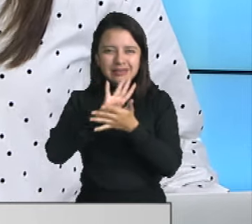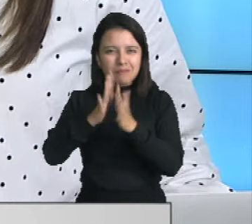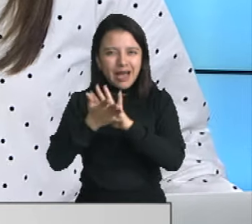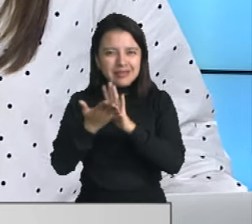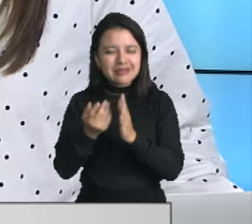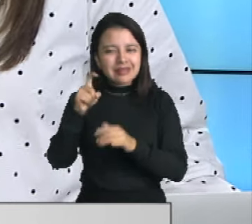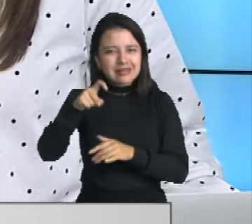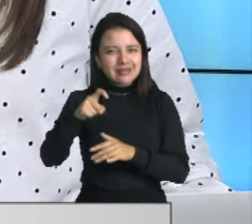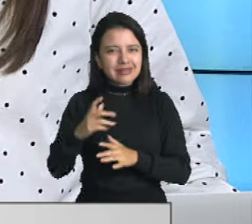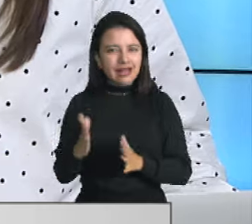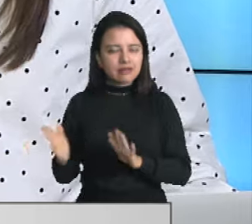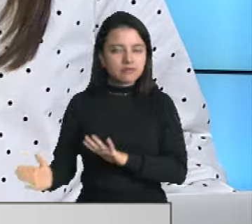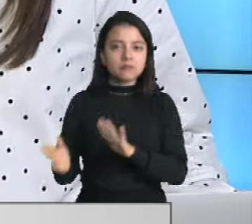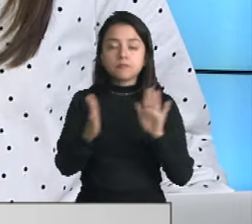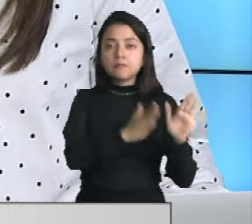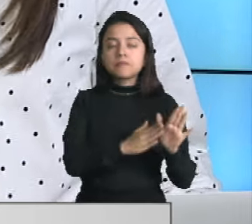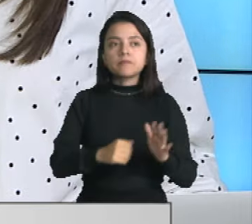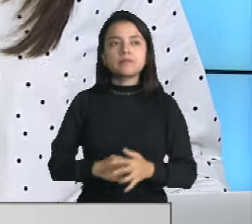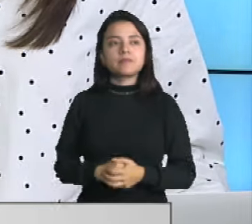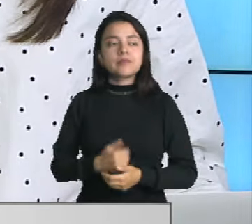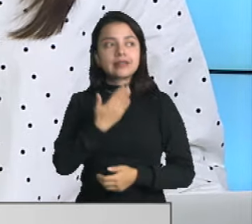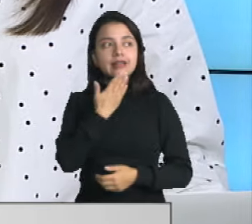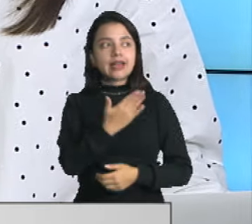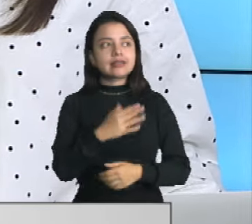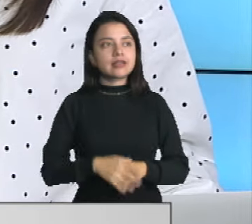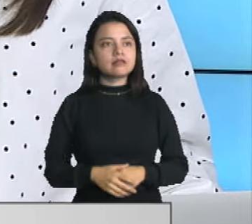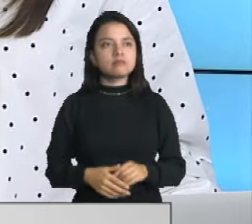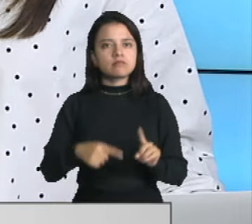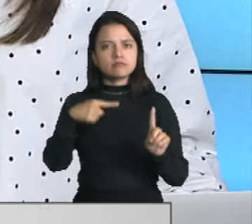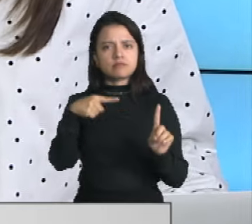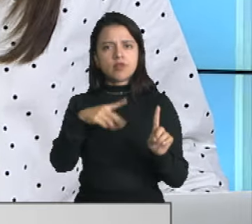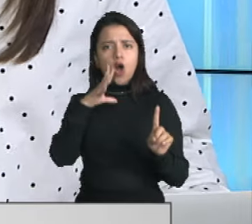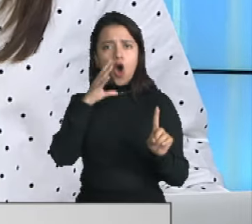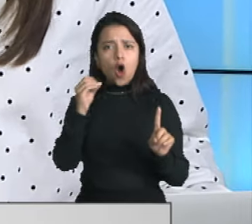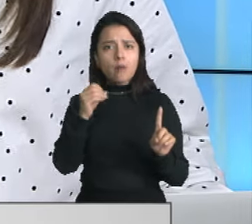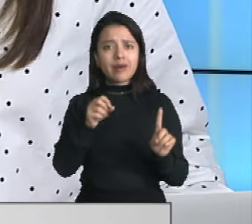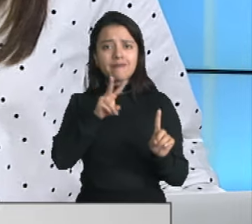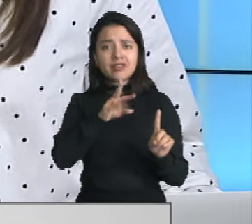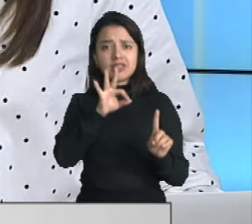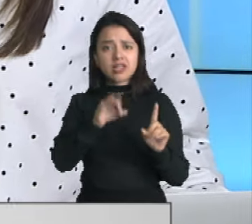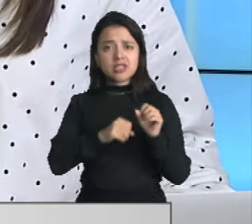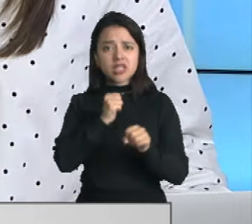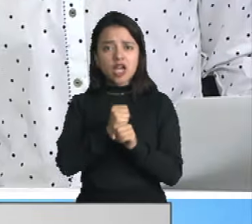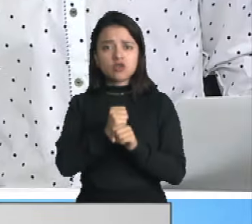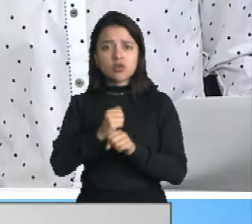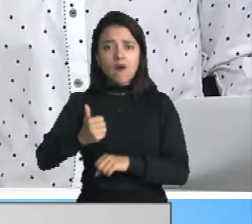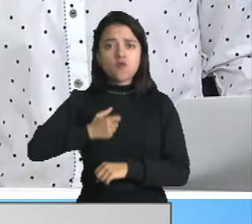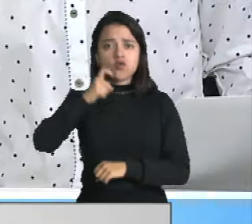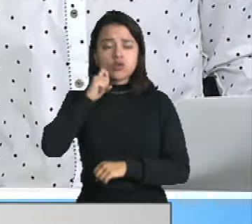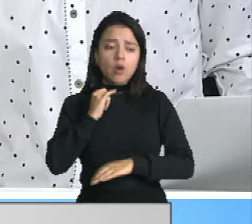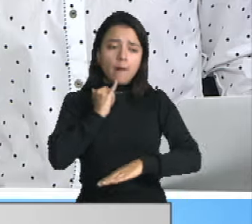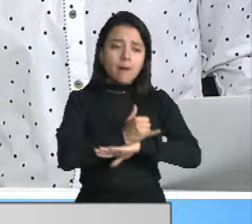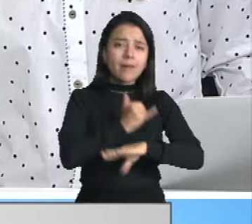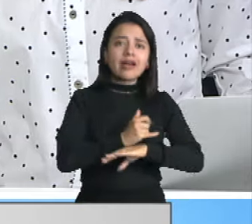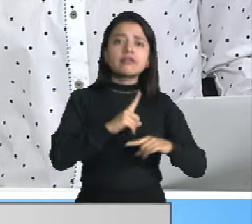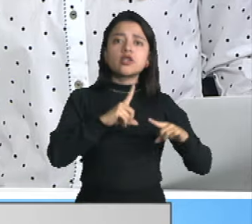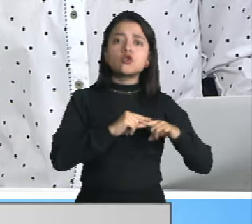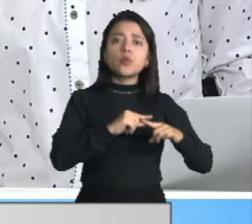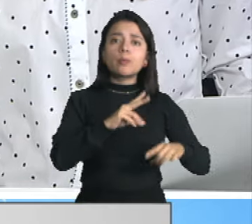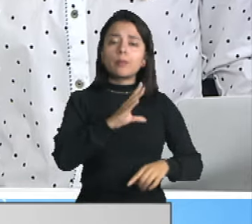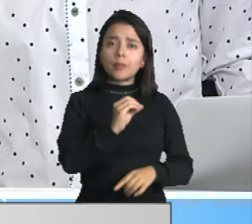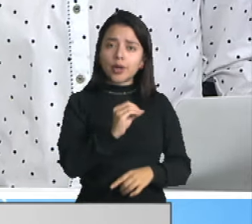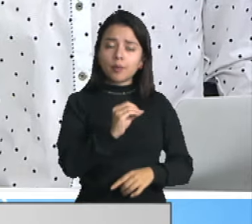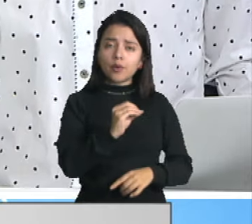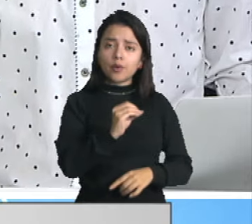Y fue capturado en el Carmen de Bolívar un joven de 23 años por abusar de su primo de 11 años. Tatiana Rodríguez con los detalles de